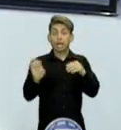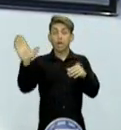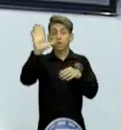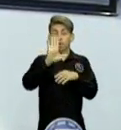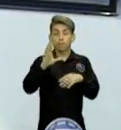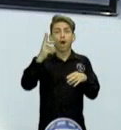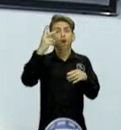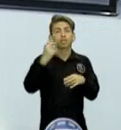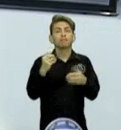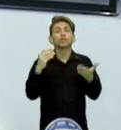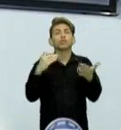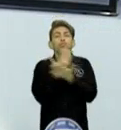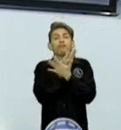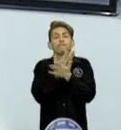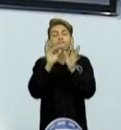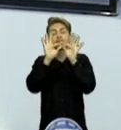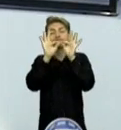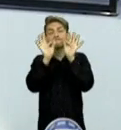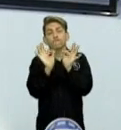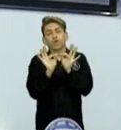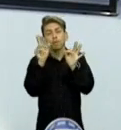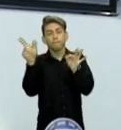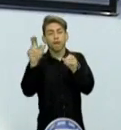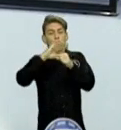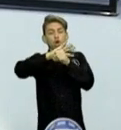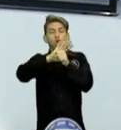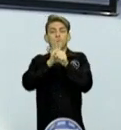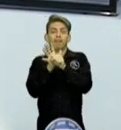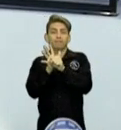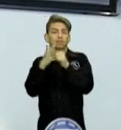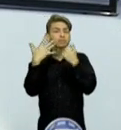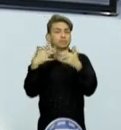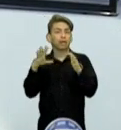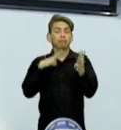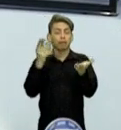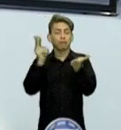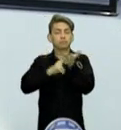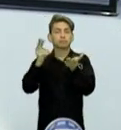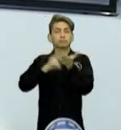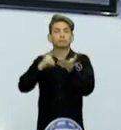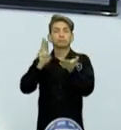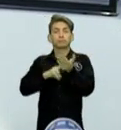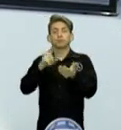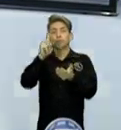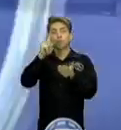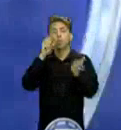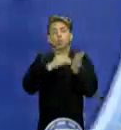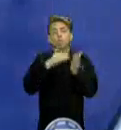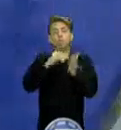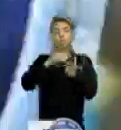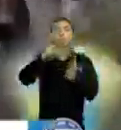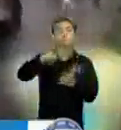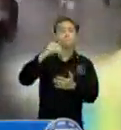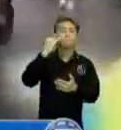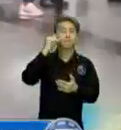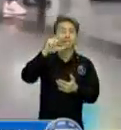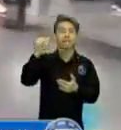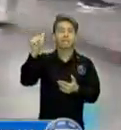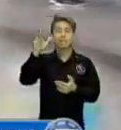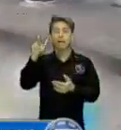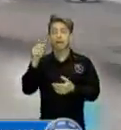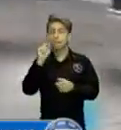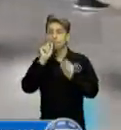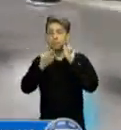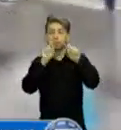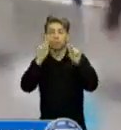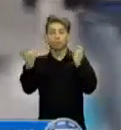una nueva cepa del coronavirus que ya registra 1 millón de contagios. Arabia Saudita decidió prohibir